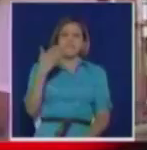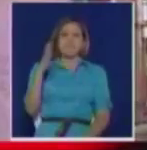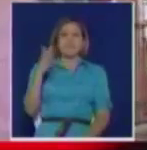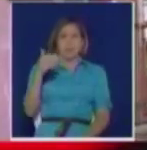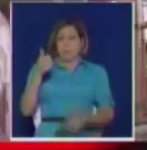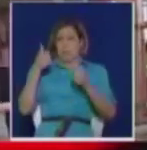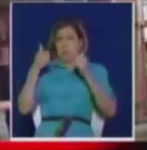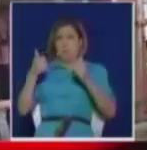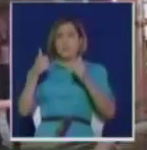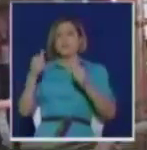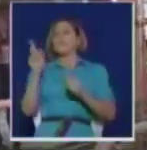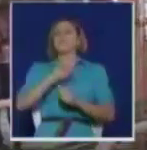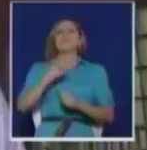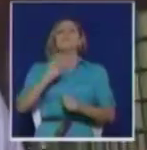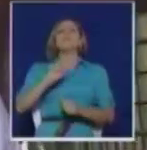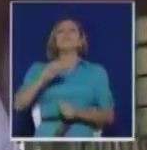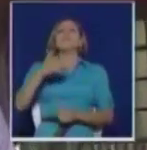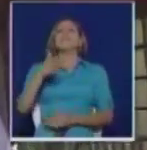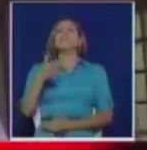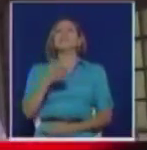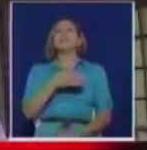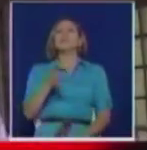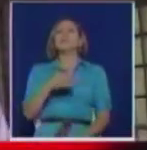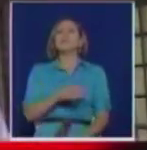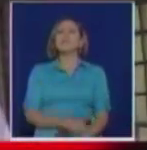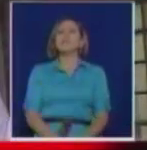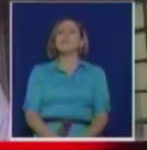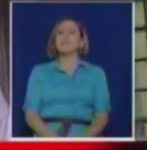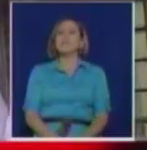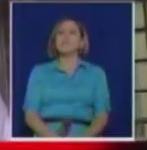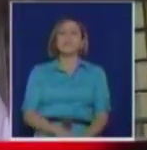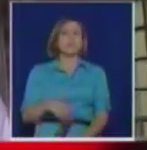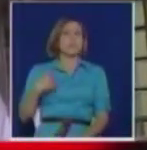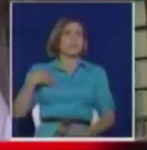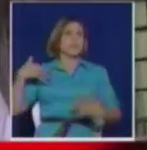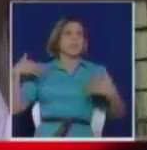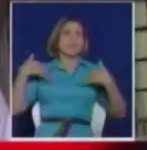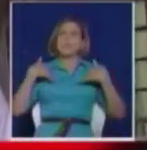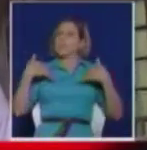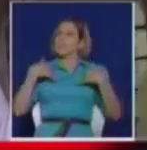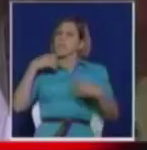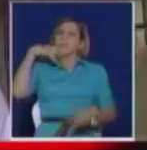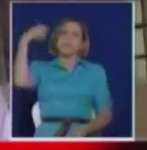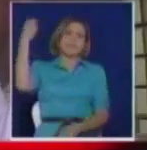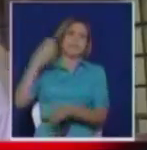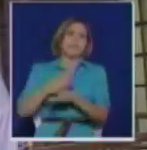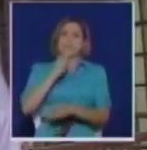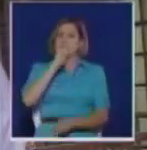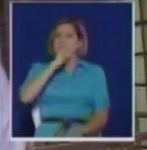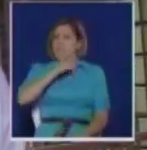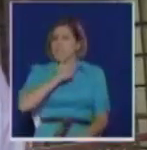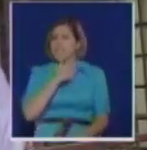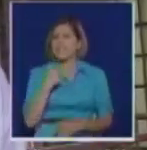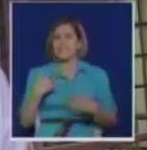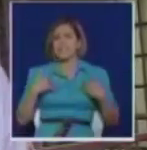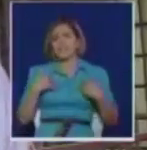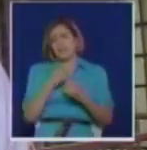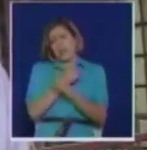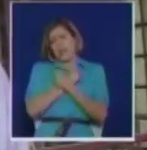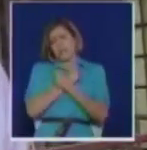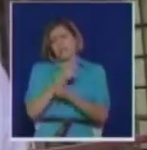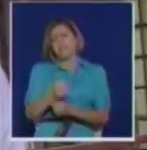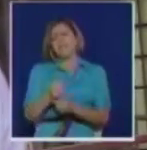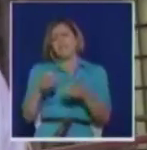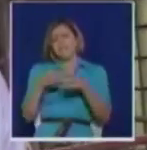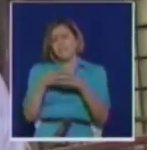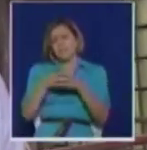Bueno, no es que esté, está muy regular. Muy sufrido esto en América, eso sí es sufrimiento, pero esto es corazón, puro corazón y sentimiento. Los que queremos al equipo, venimos fecha